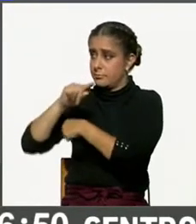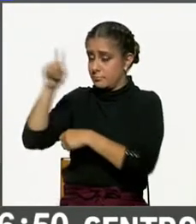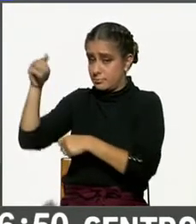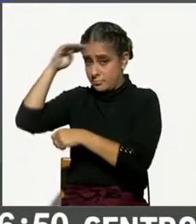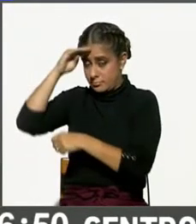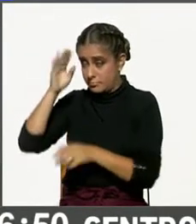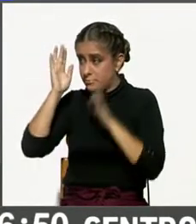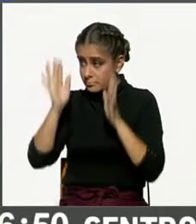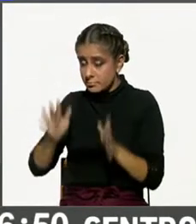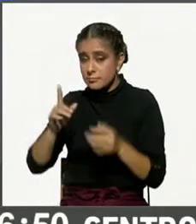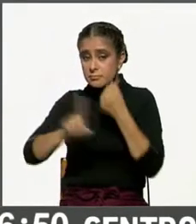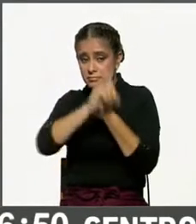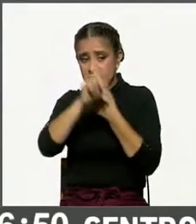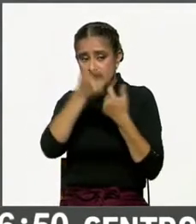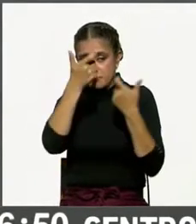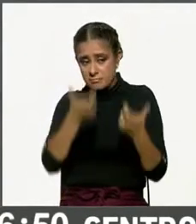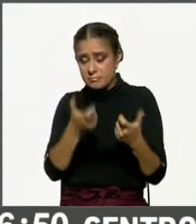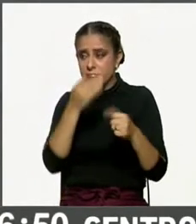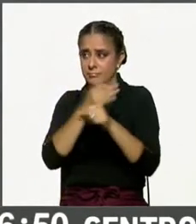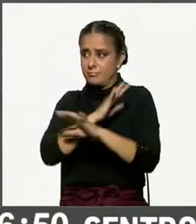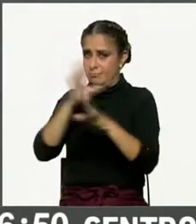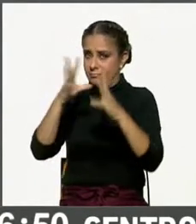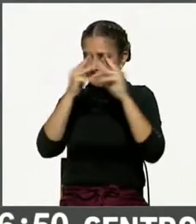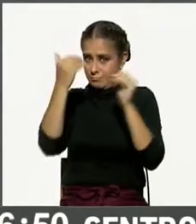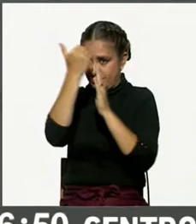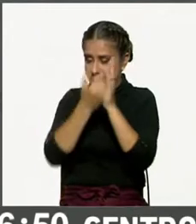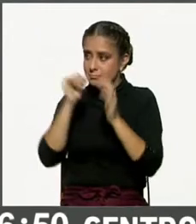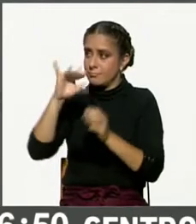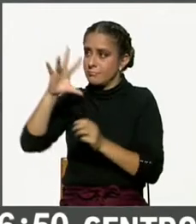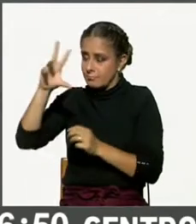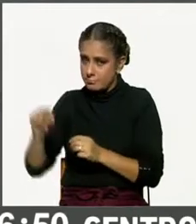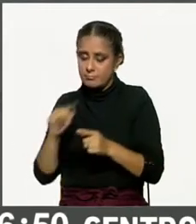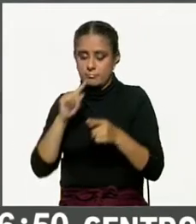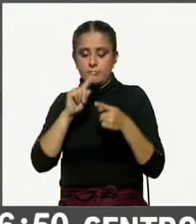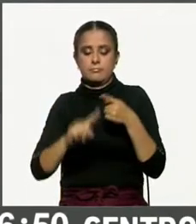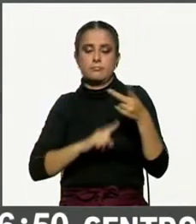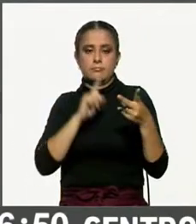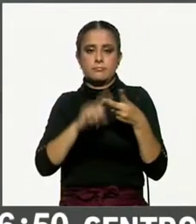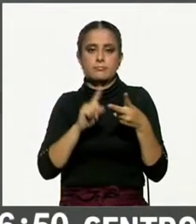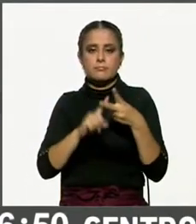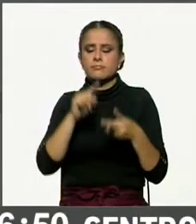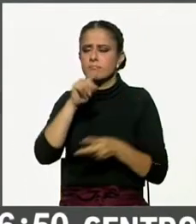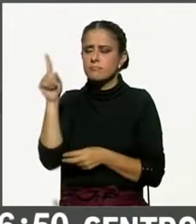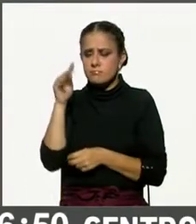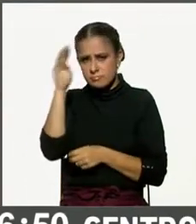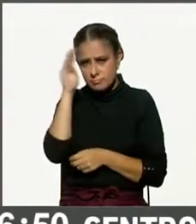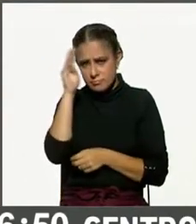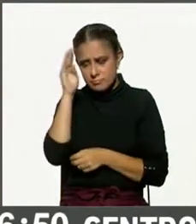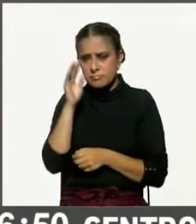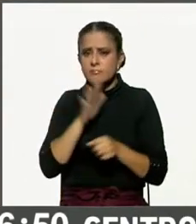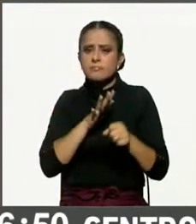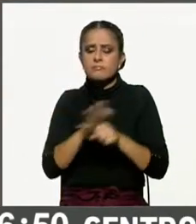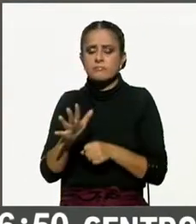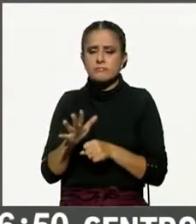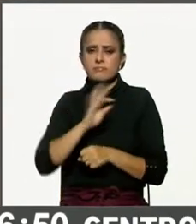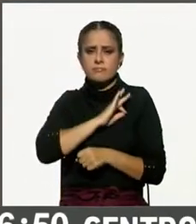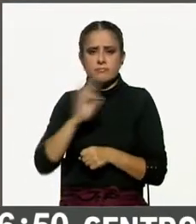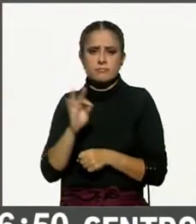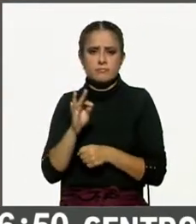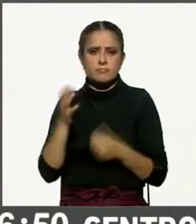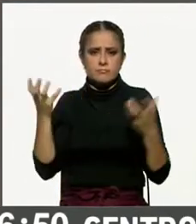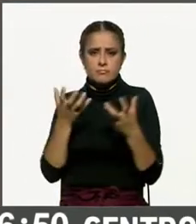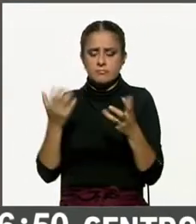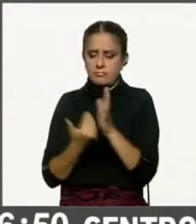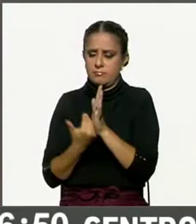agregado, y cuáles serían los actores más relevantes o con mayor capacidad para poder llevar a cabo esta